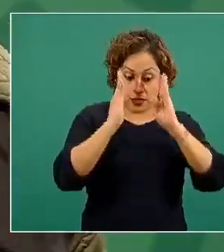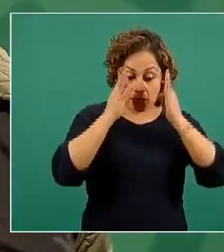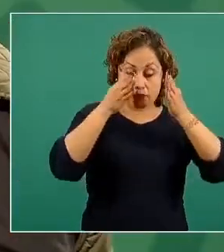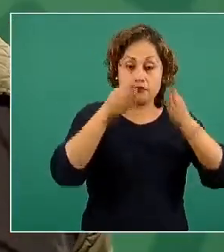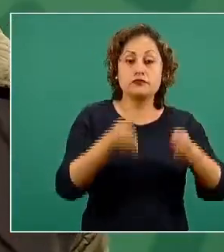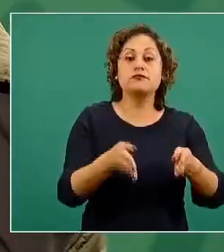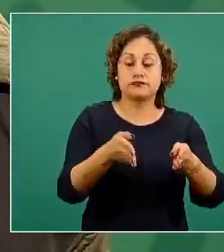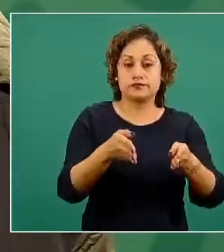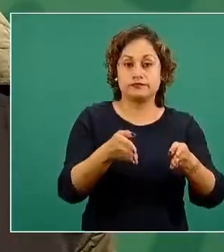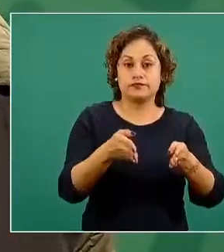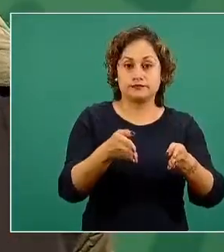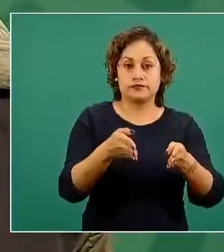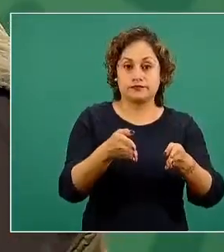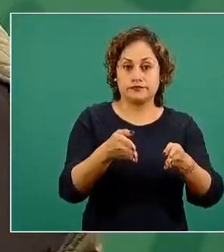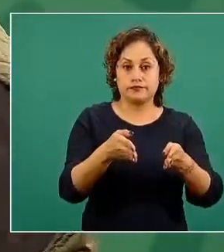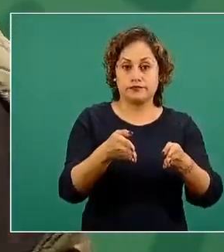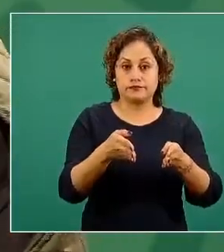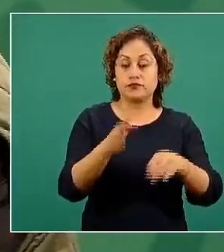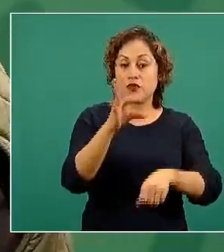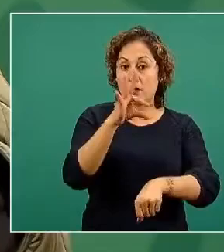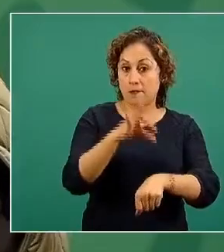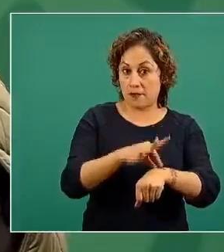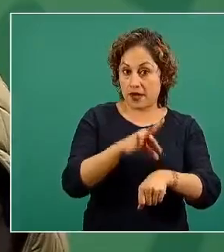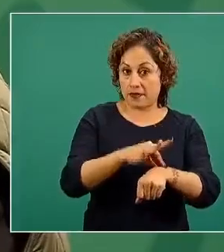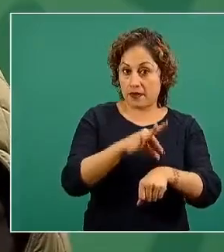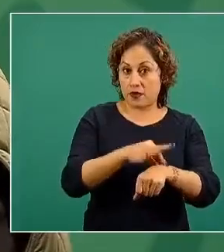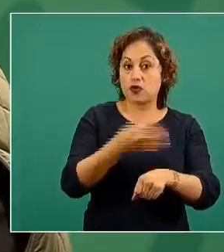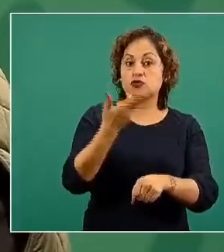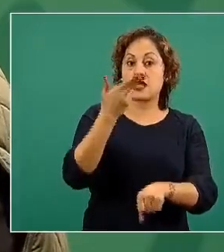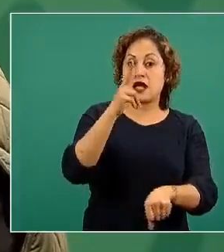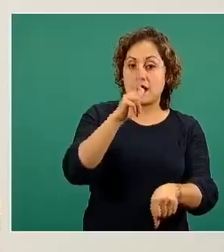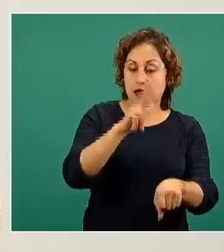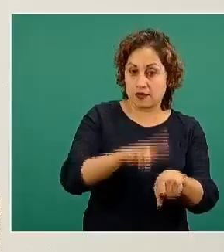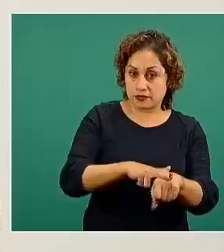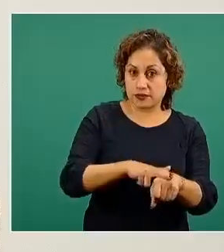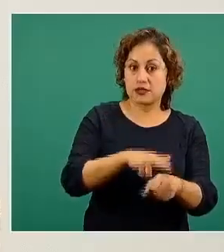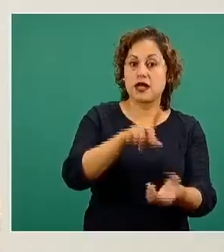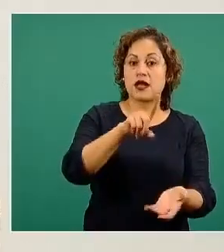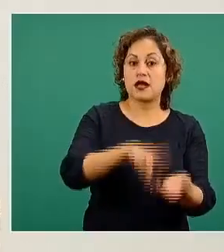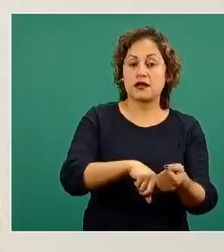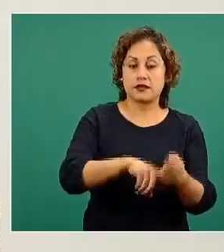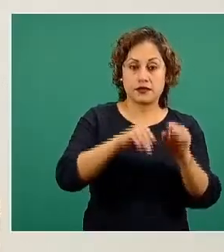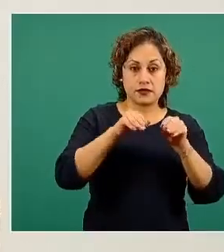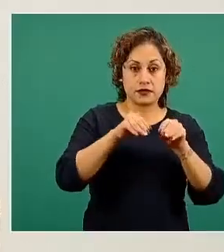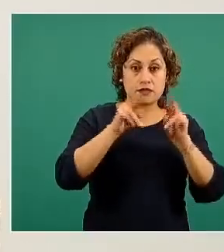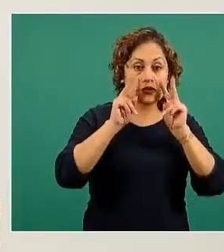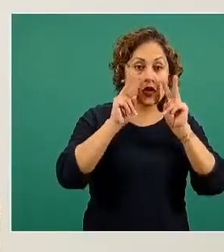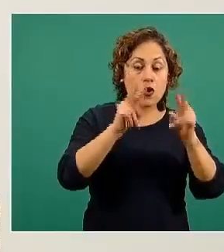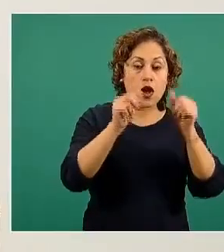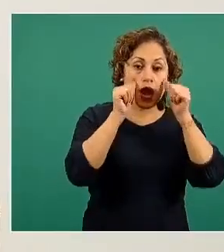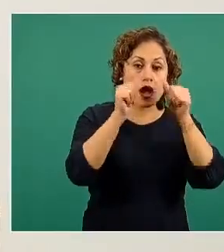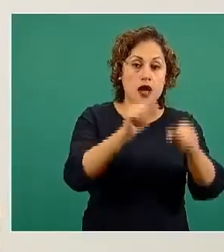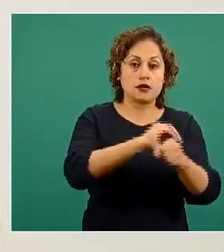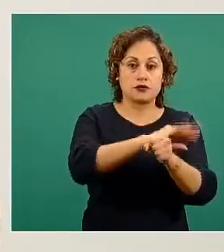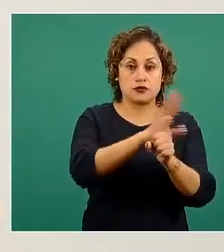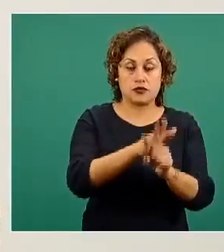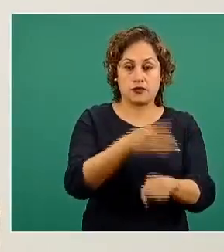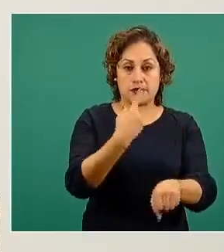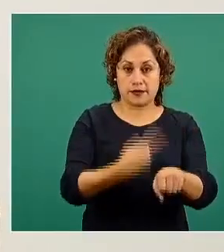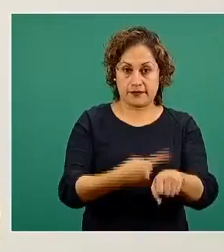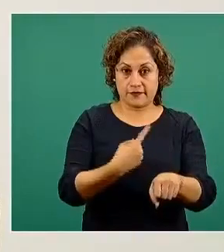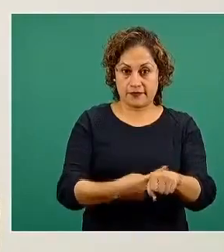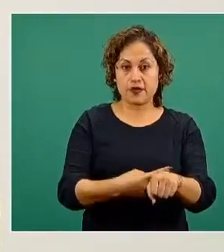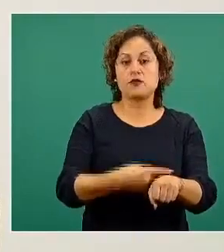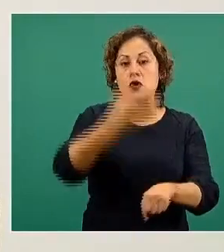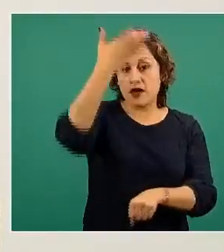que el grupo mayor es el de los médicos que están atendiendo en los hospitales COVID y las enfermeras y todo el